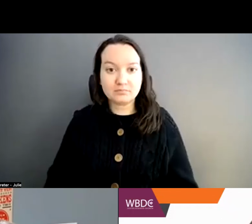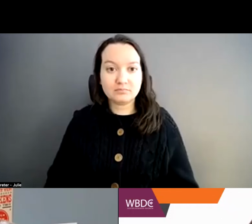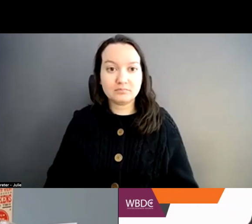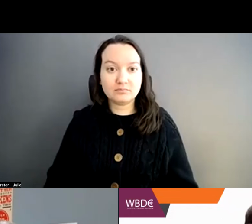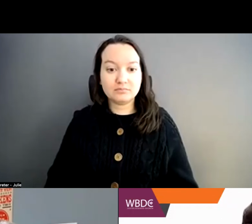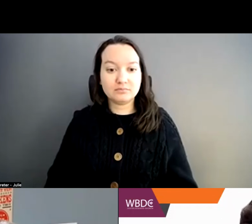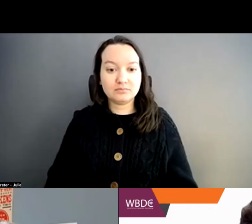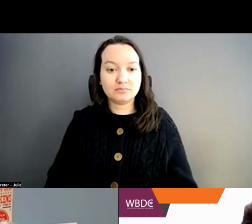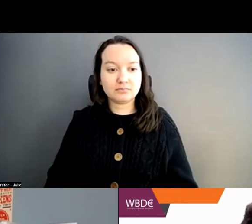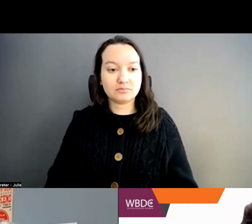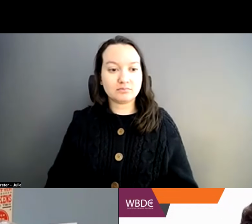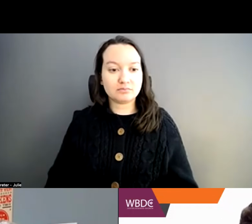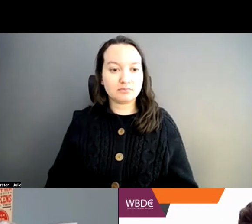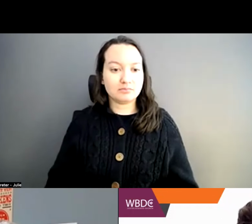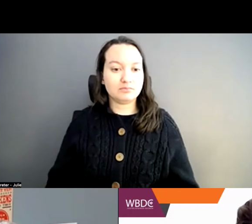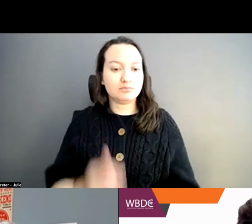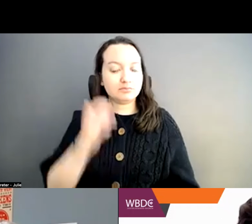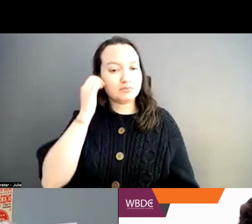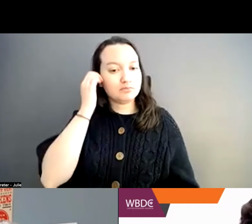en ello.